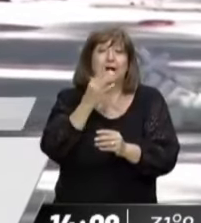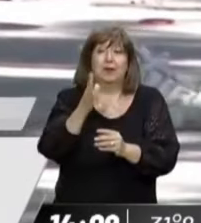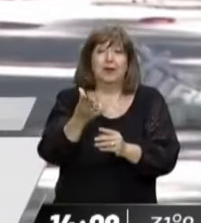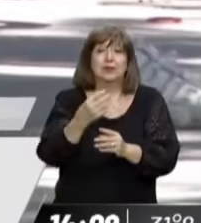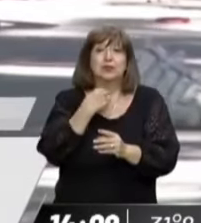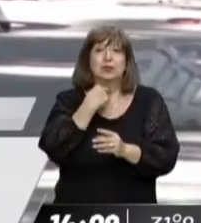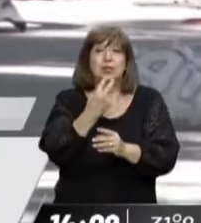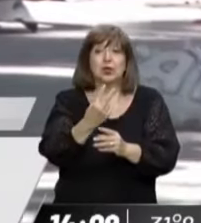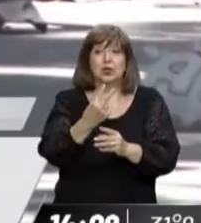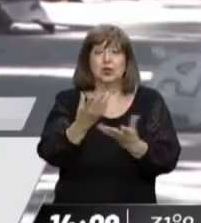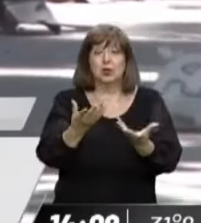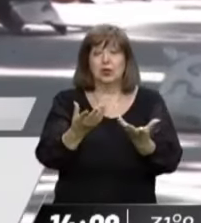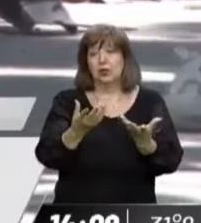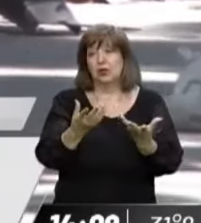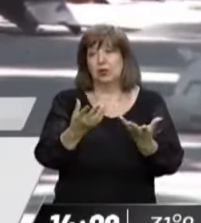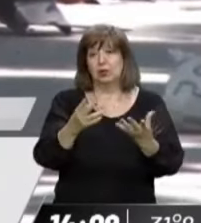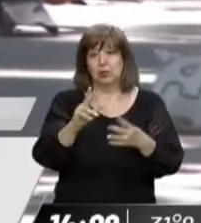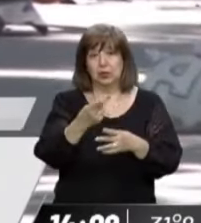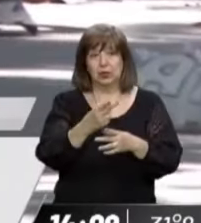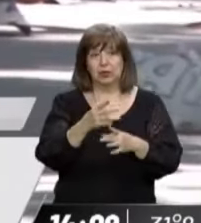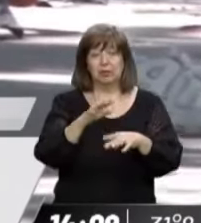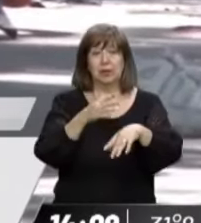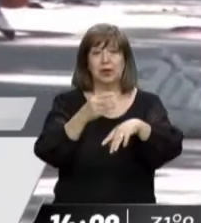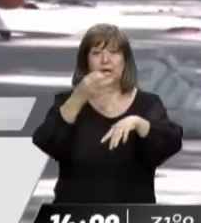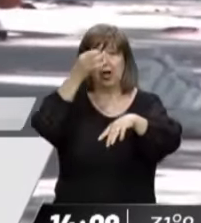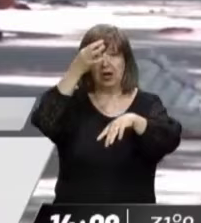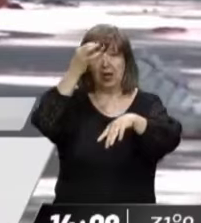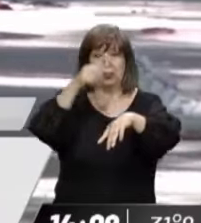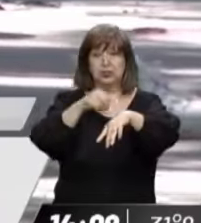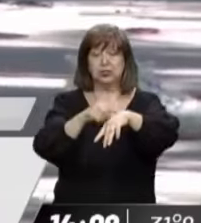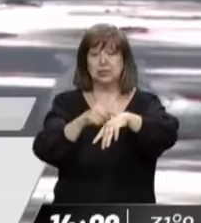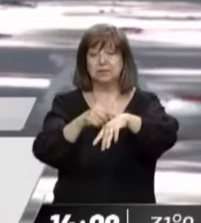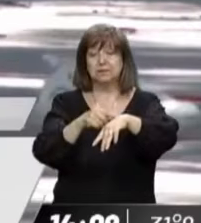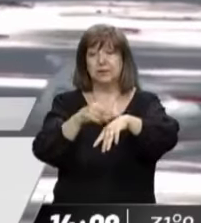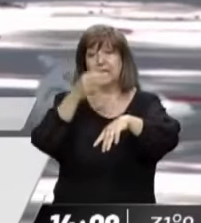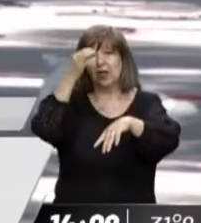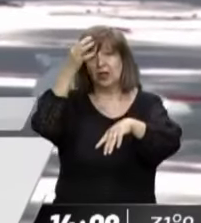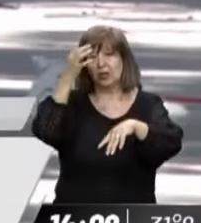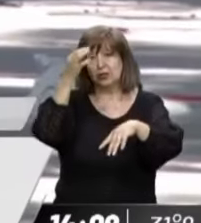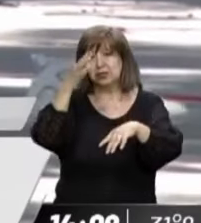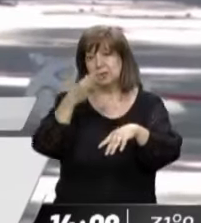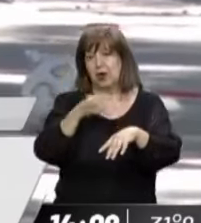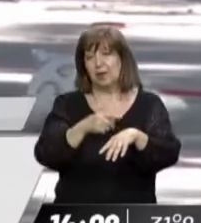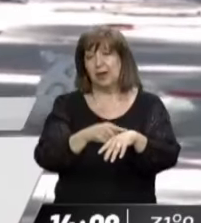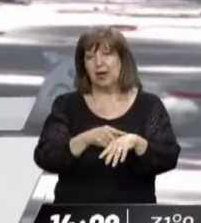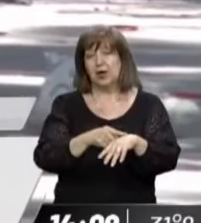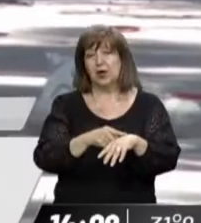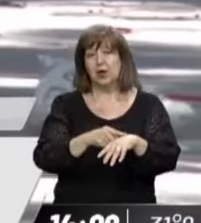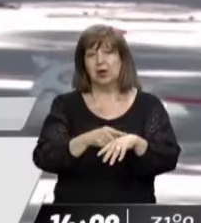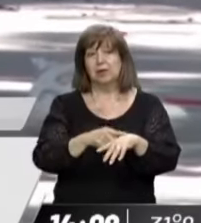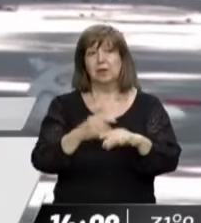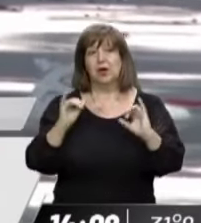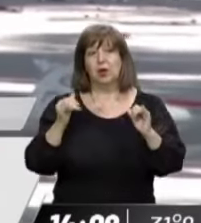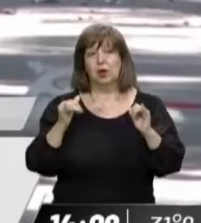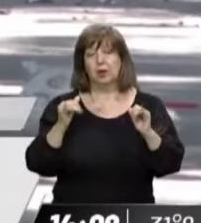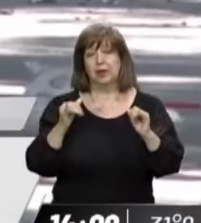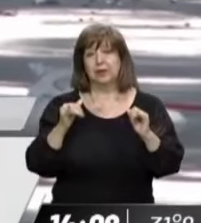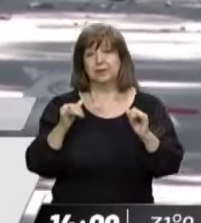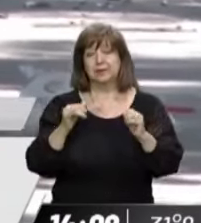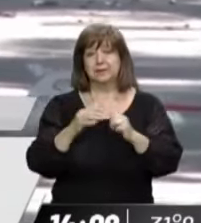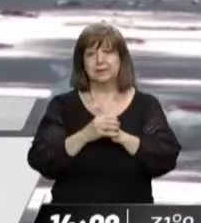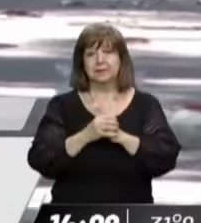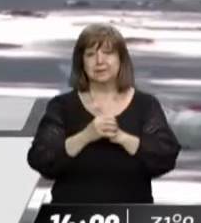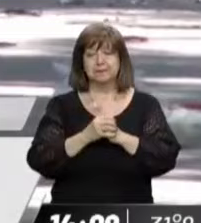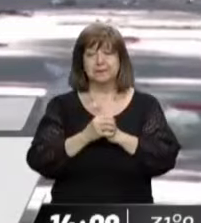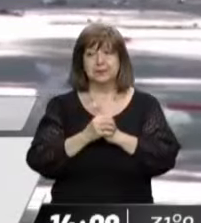Exactamente. Muy reciente, ocurrió cerca de las 12 del mediodía, un poco pasadas las 12 del mediodía, y una persona muy joven, ¿no? Muy,